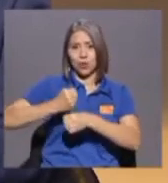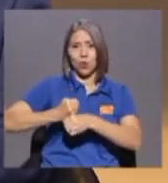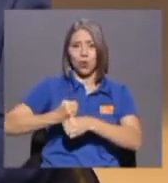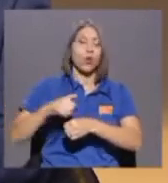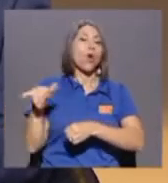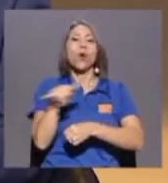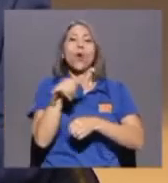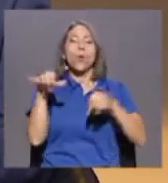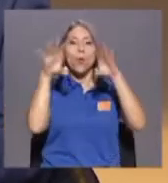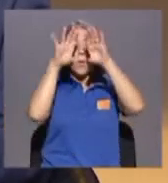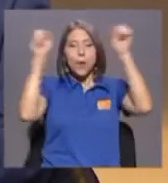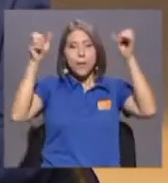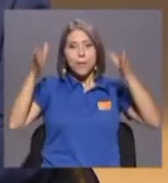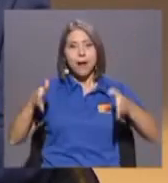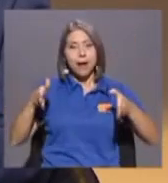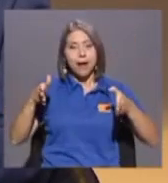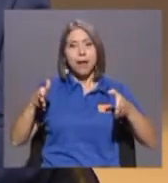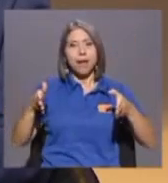como embajador